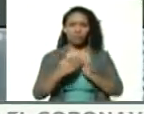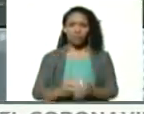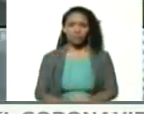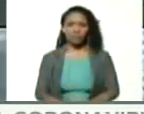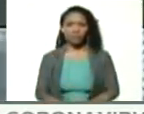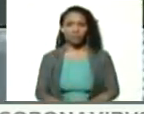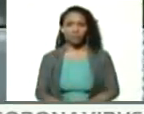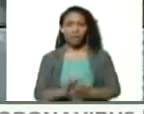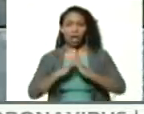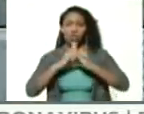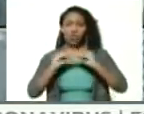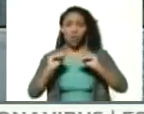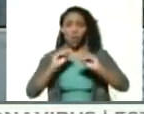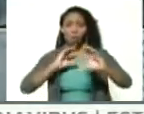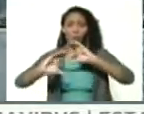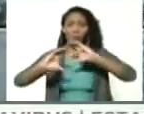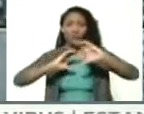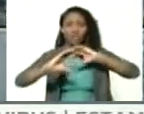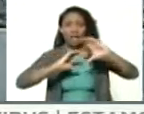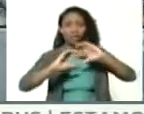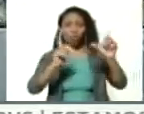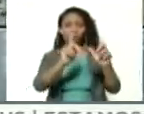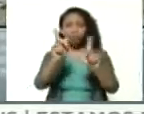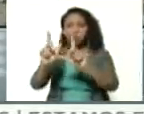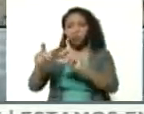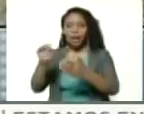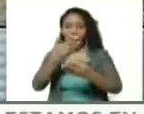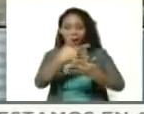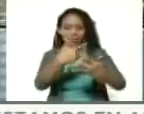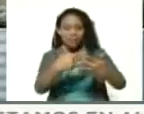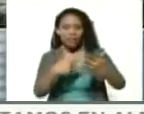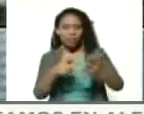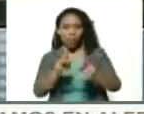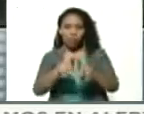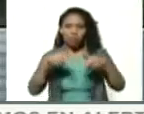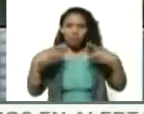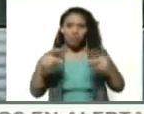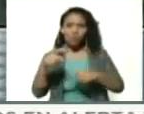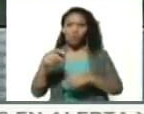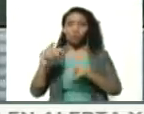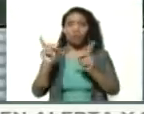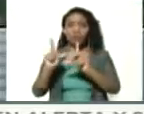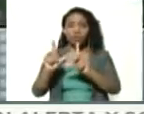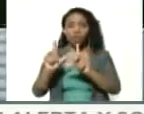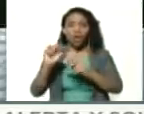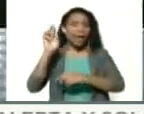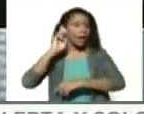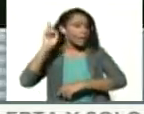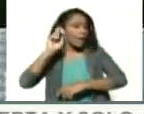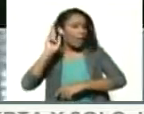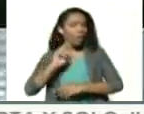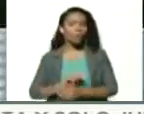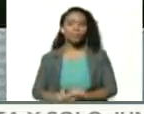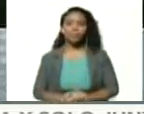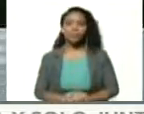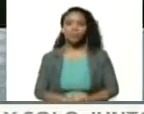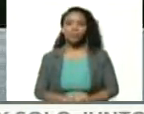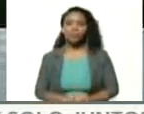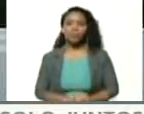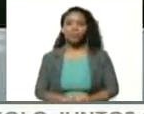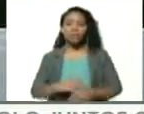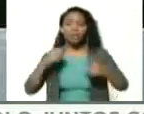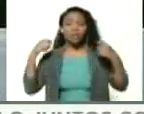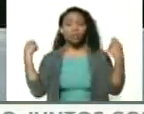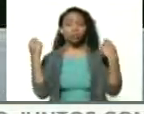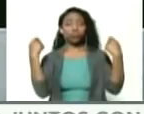en todos los medios, escritos, televisivos y radiales. Una